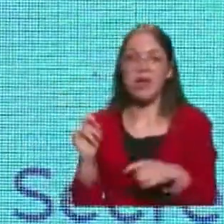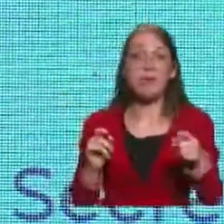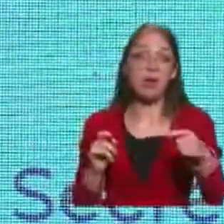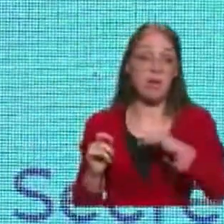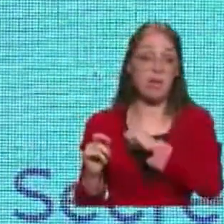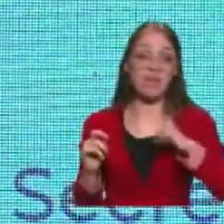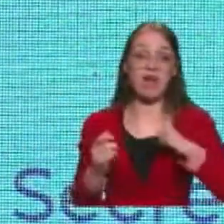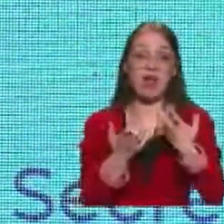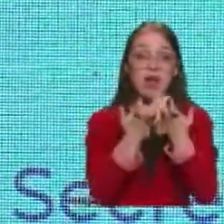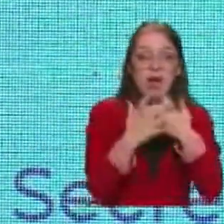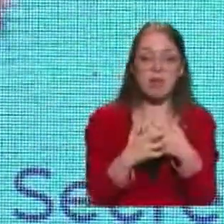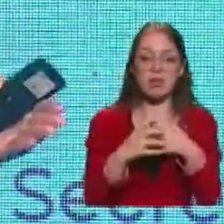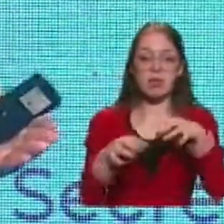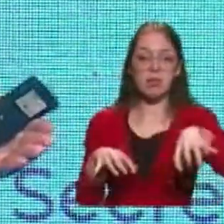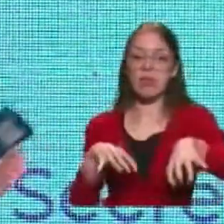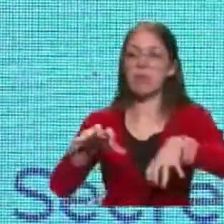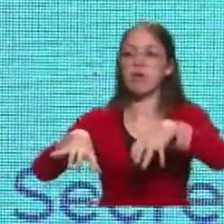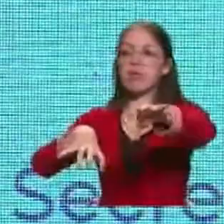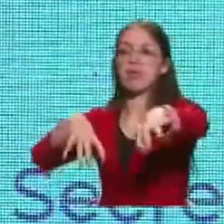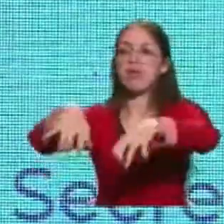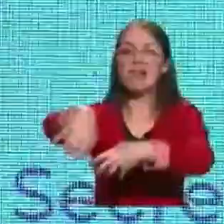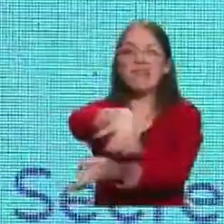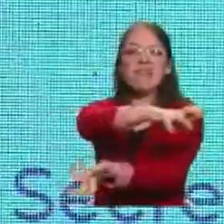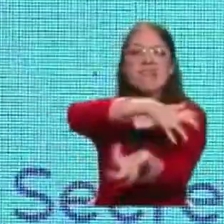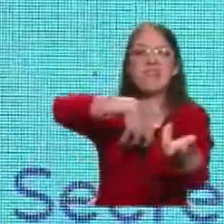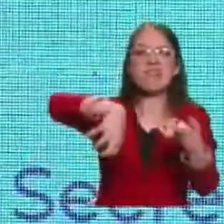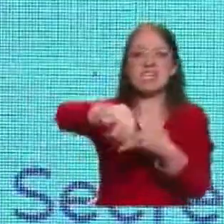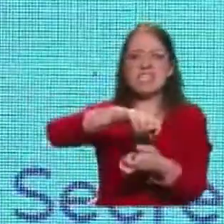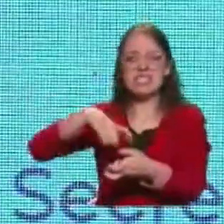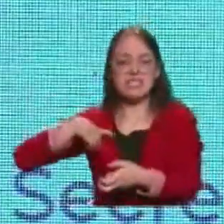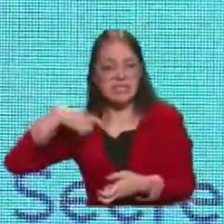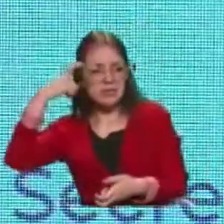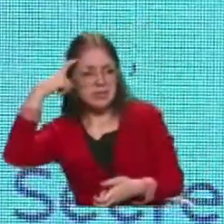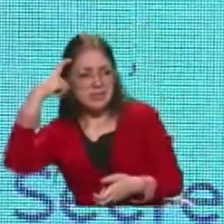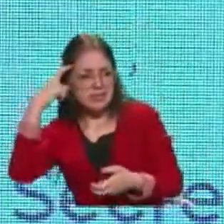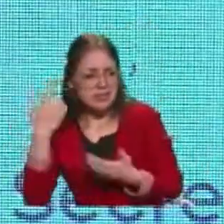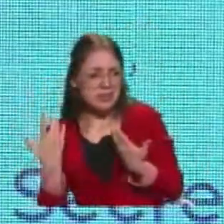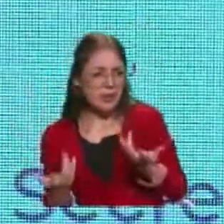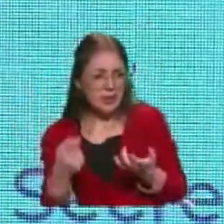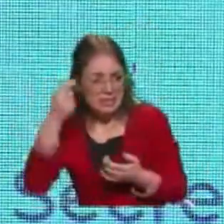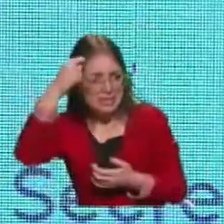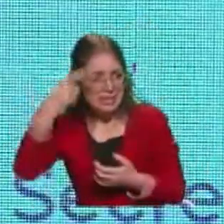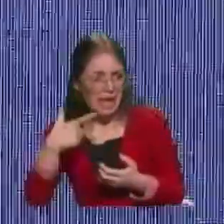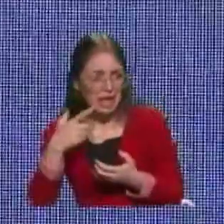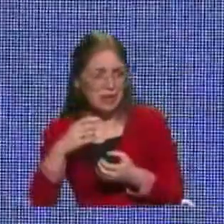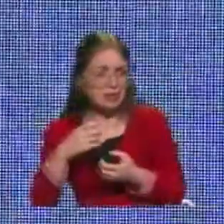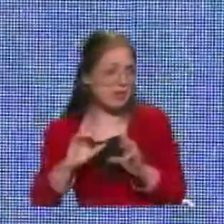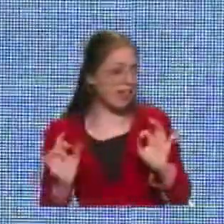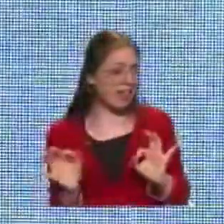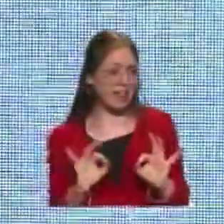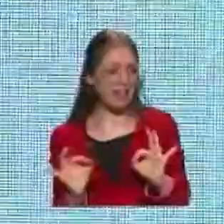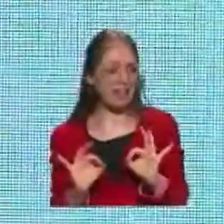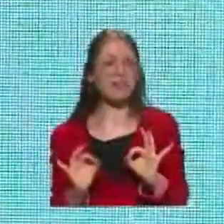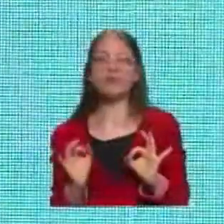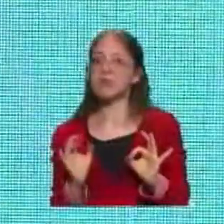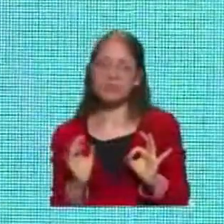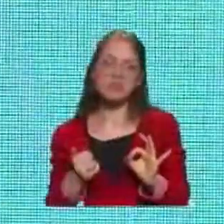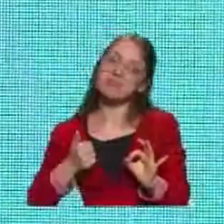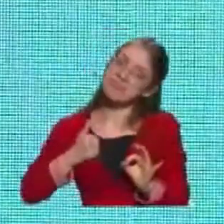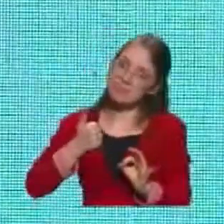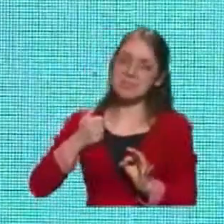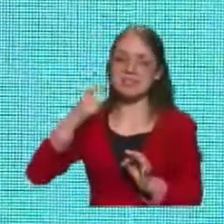problemática para ciudades no inteligentes y eso es lo que no queremos queremos una verdadera ciudad inteligente en envigado